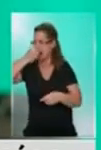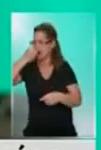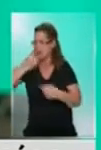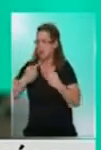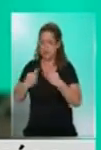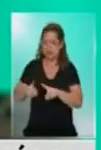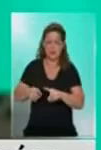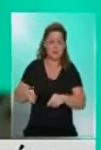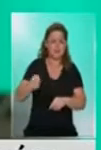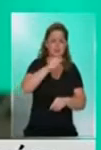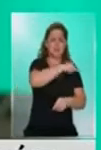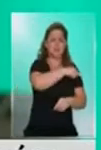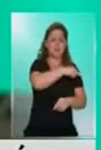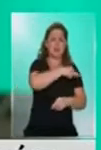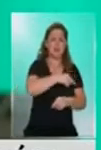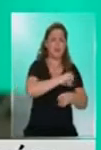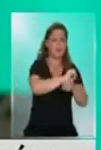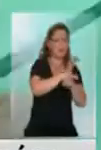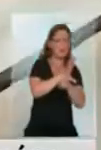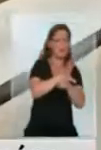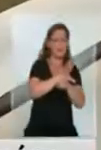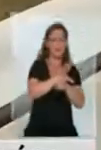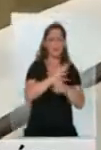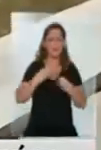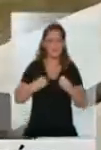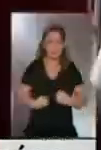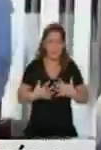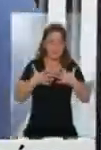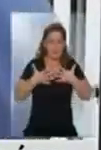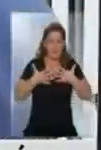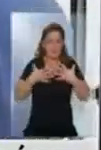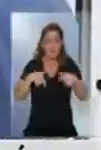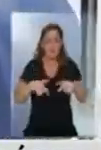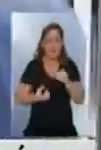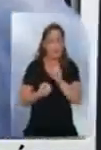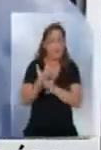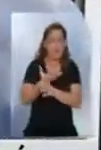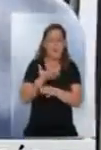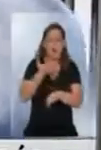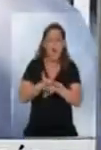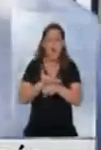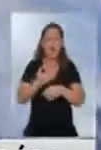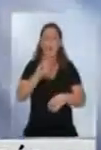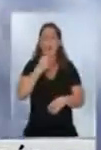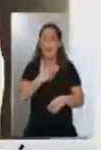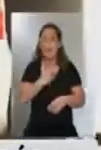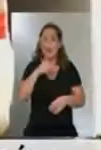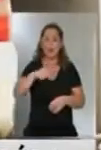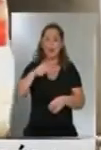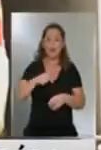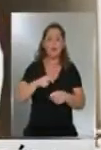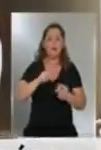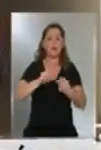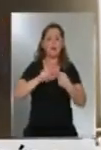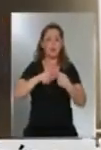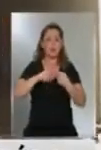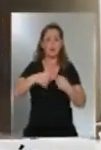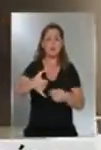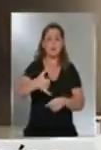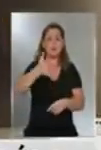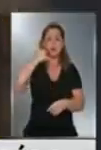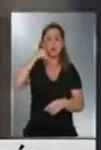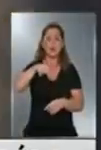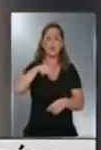nuevos síntomas asociados al coronavirus? Para responder estas dudas vamos a tomar contacto con el doctor César Bustos. Él es infectólogo de la